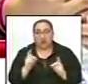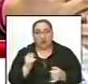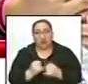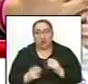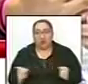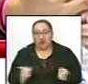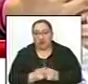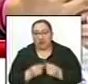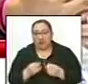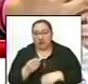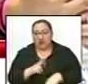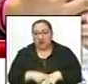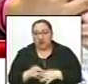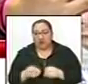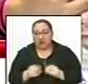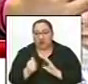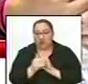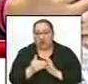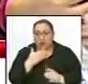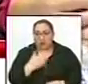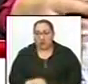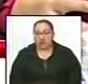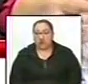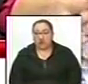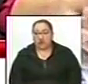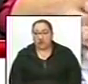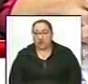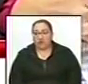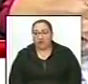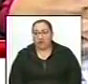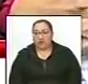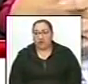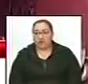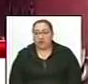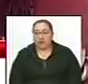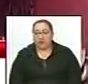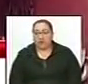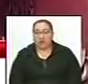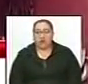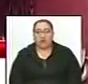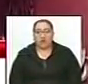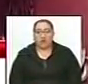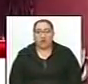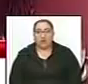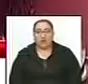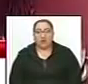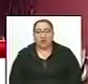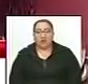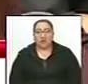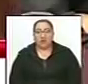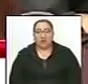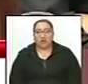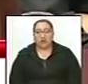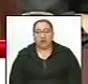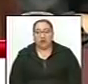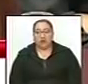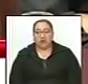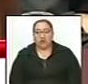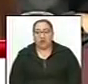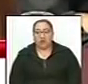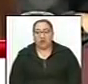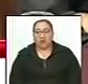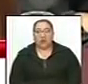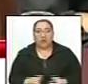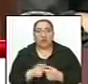las conclusiones como es lo que señala la norma. Le agradezco, presidente. Gracias, Corita Aramayo. Tiene la palabra el